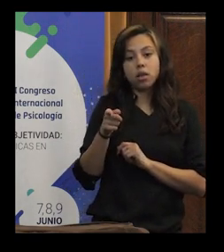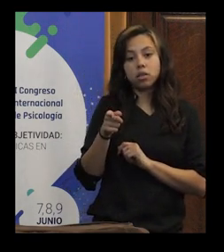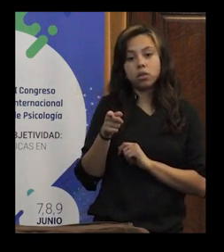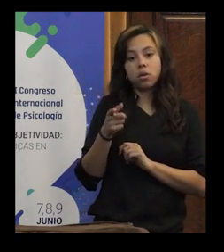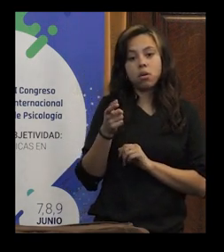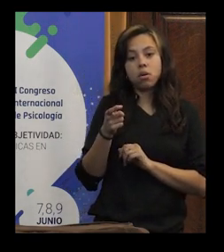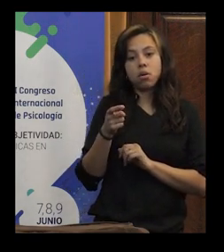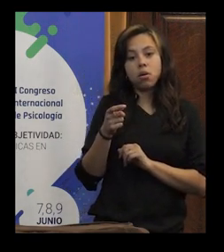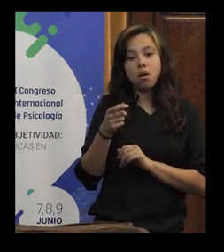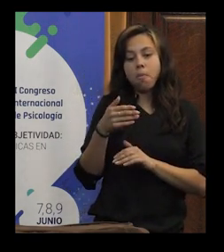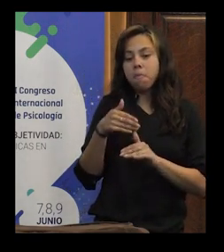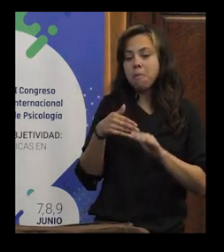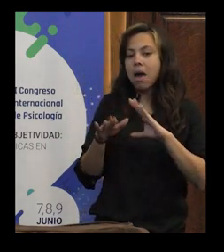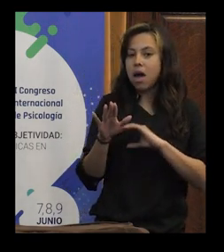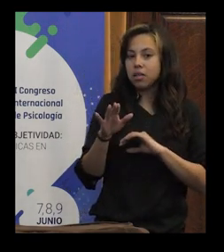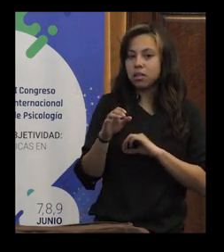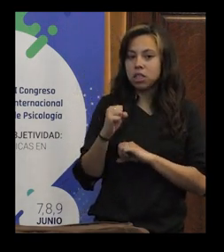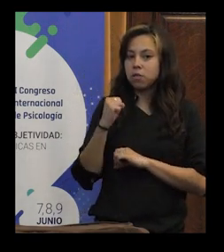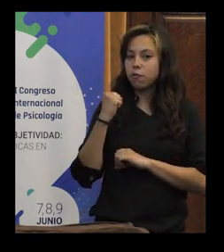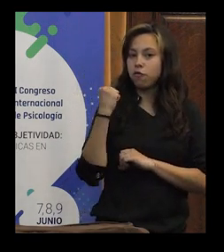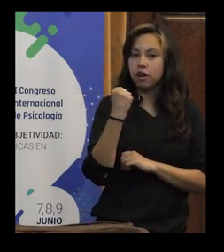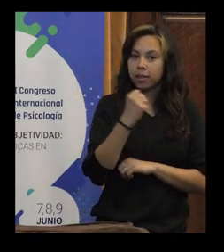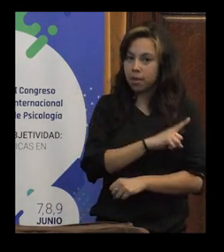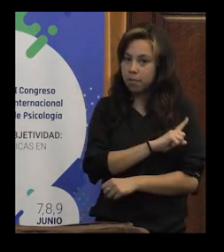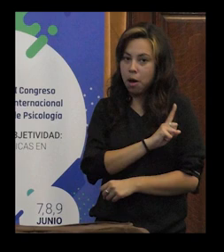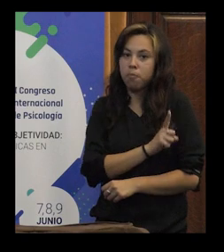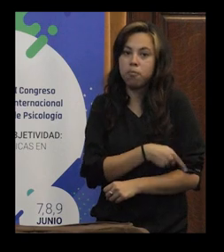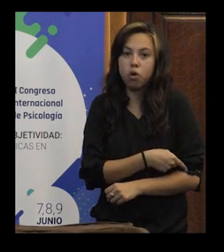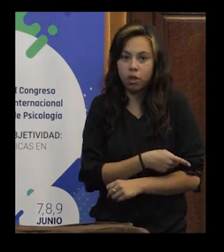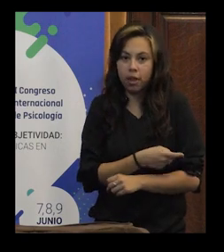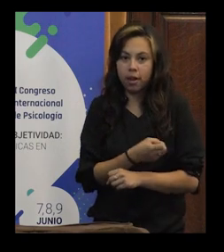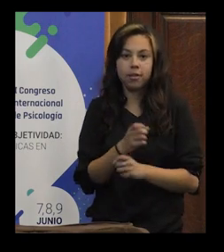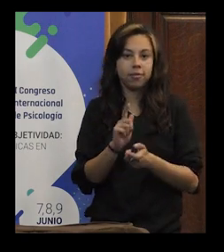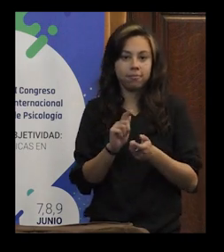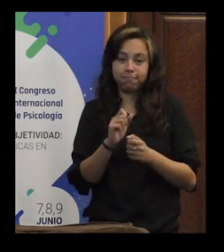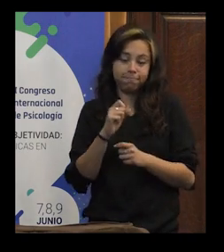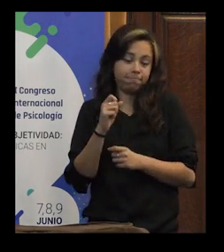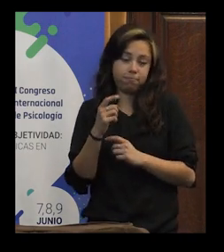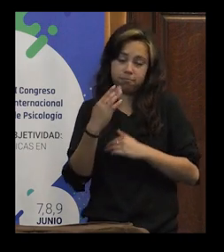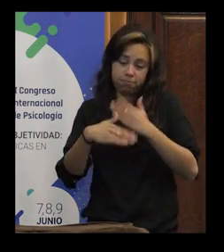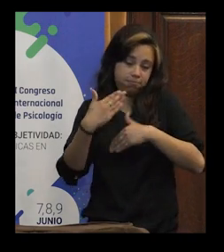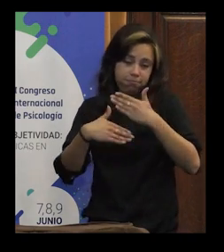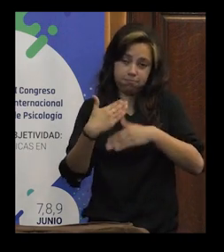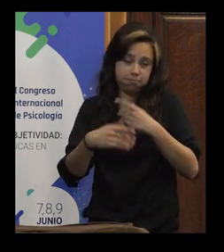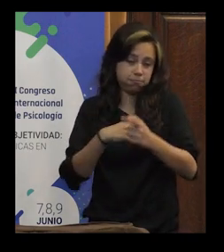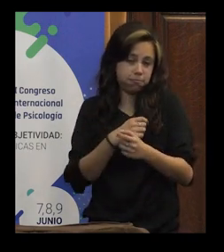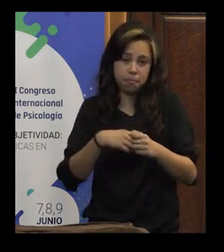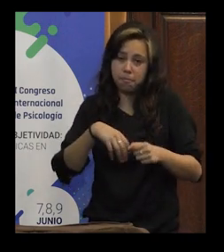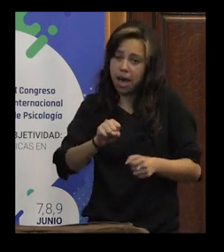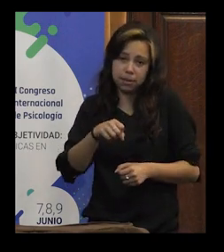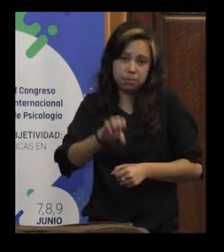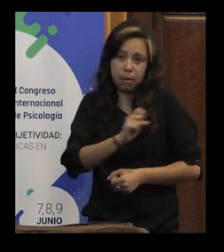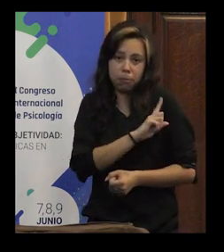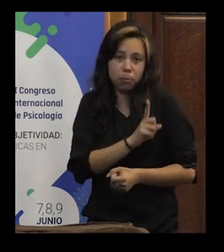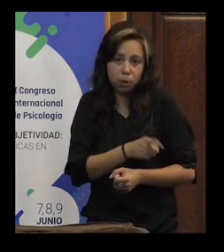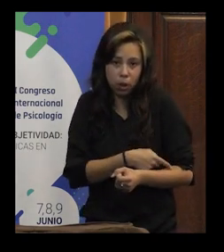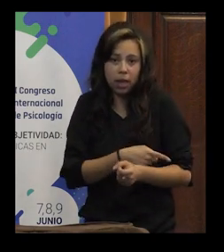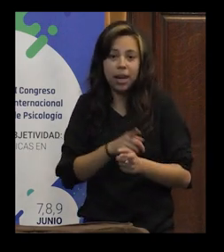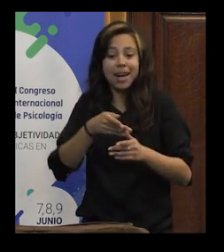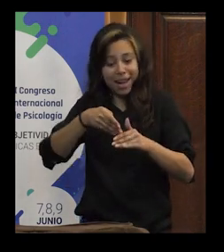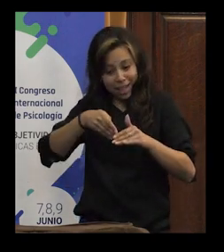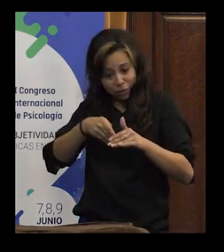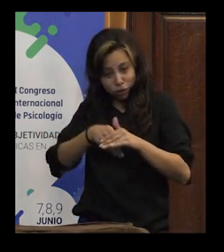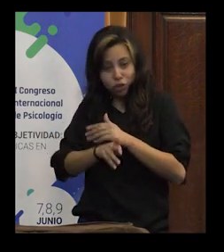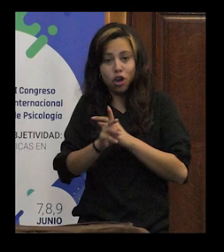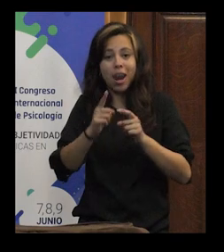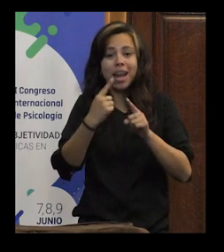sobretudo en el siglo XX, con la introducción del cigarrillo industrializado y con poderosas estrategias